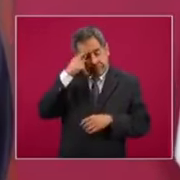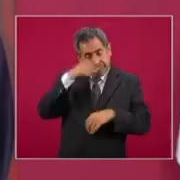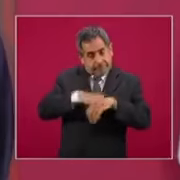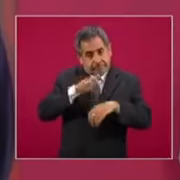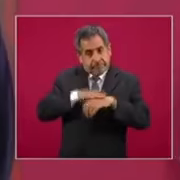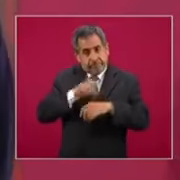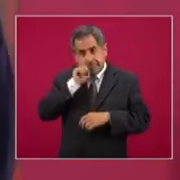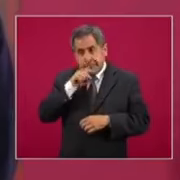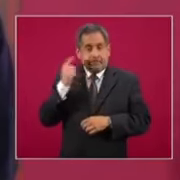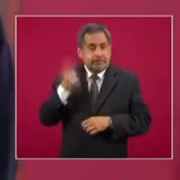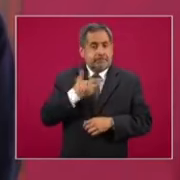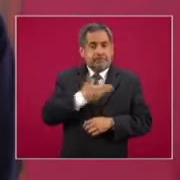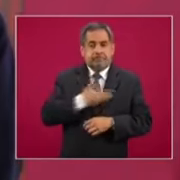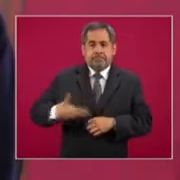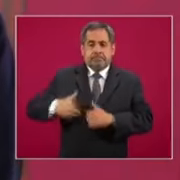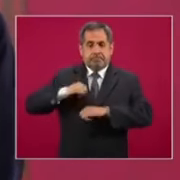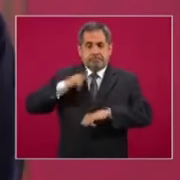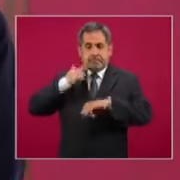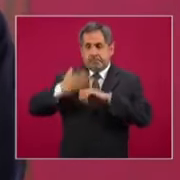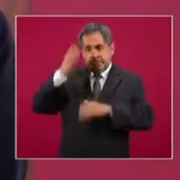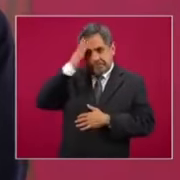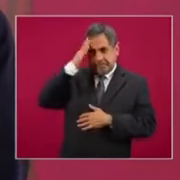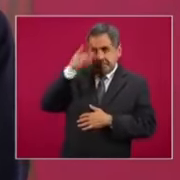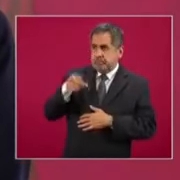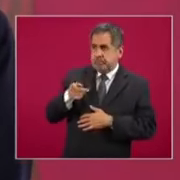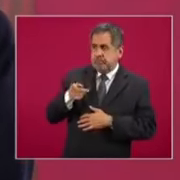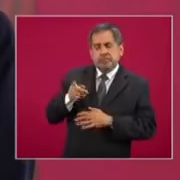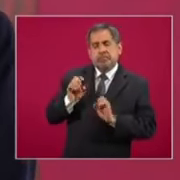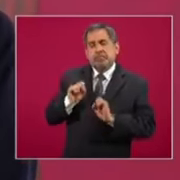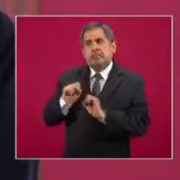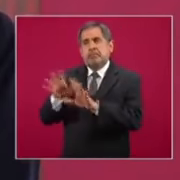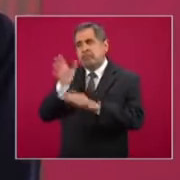presidencialista el titular del ejecutivo no tenga